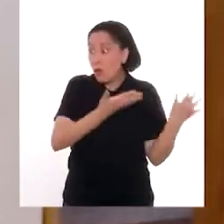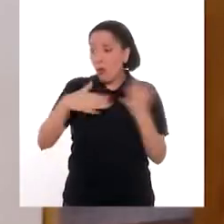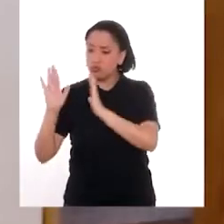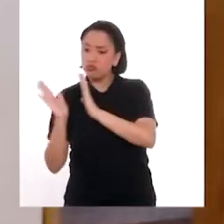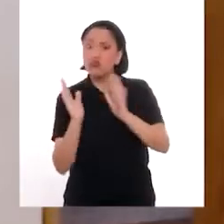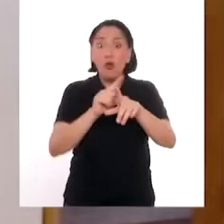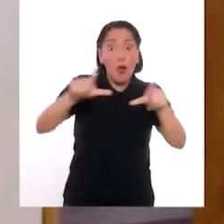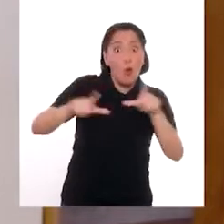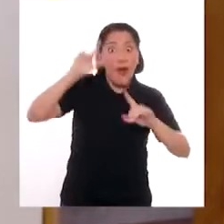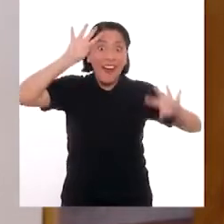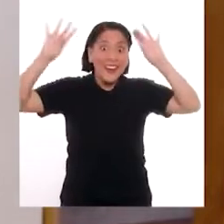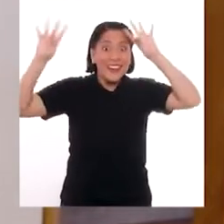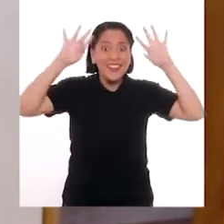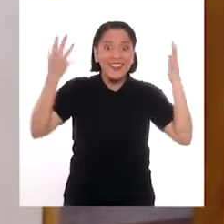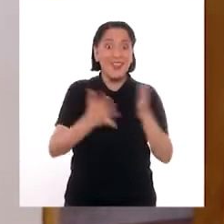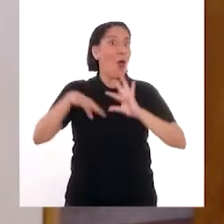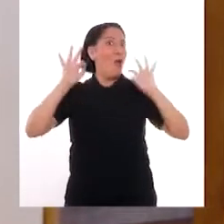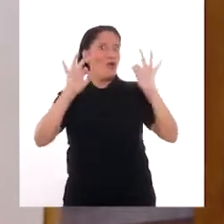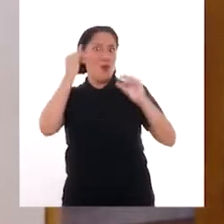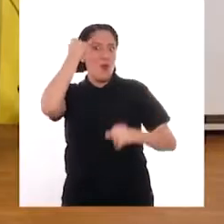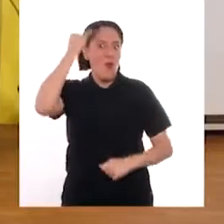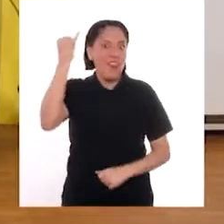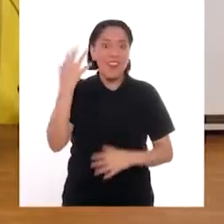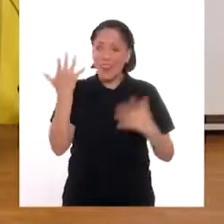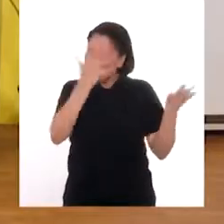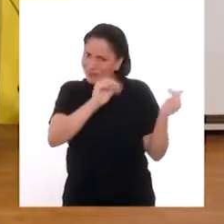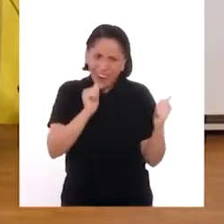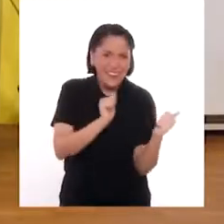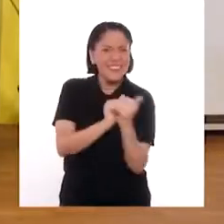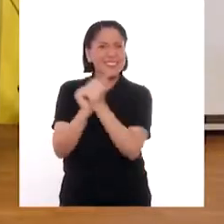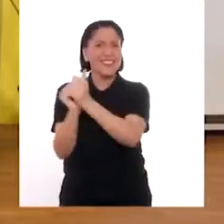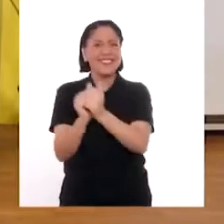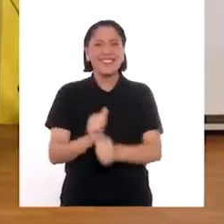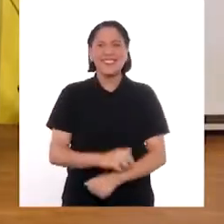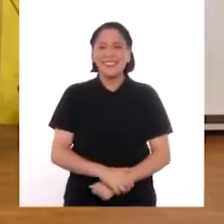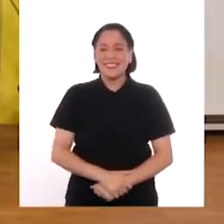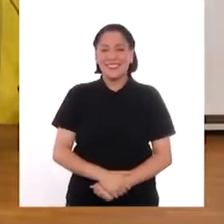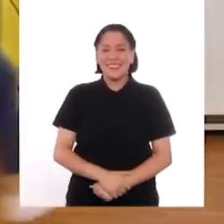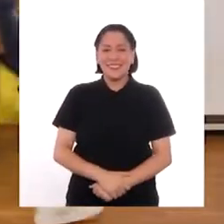Entonces vamos a alistar el espacio creativo. ¡Ay, muy buena idea! ¡Vamos! Acompáñennos.